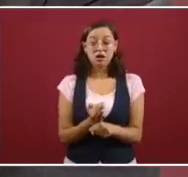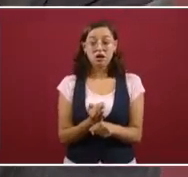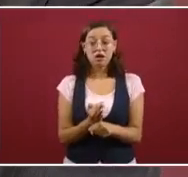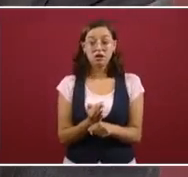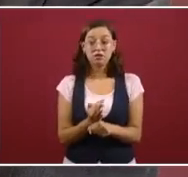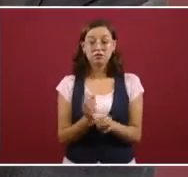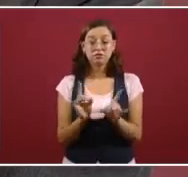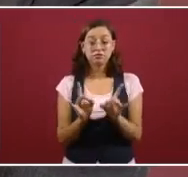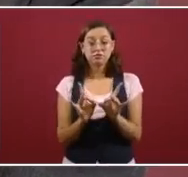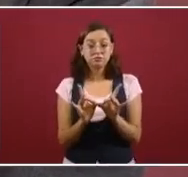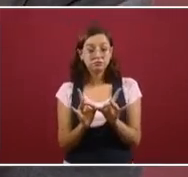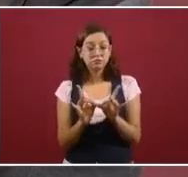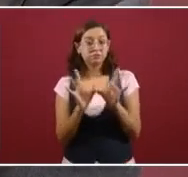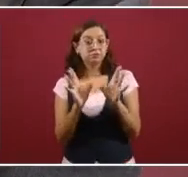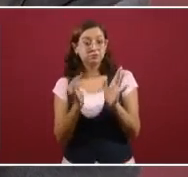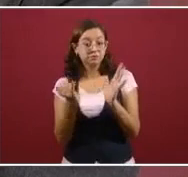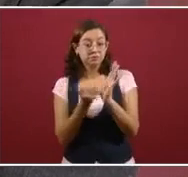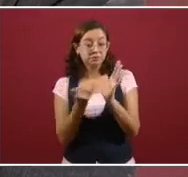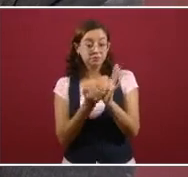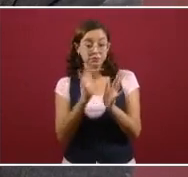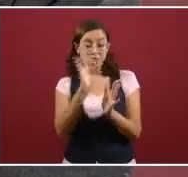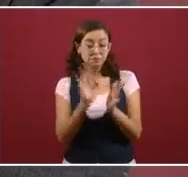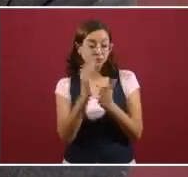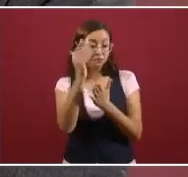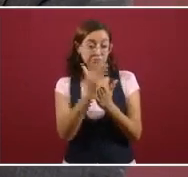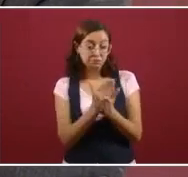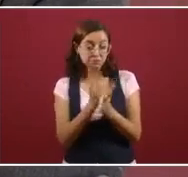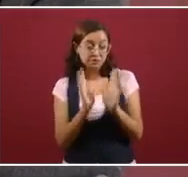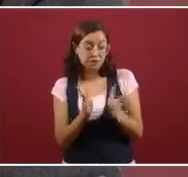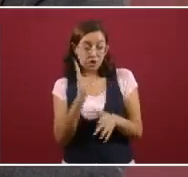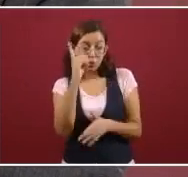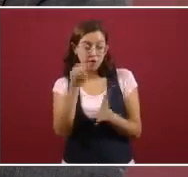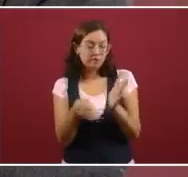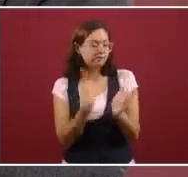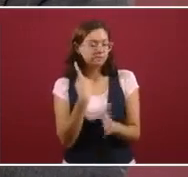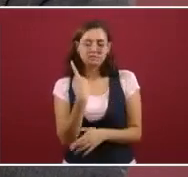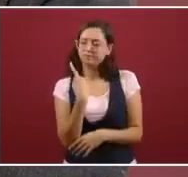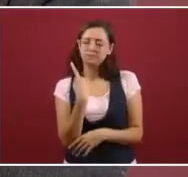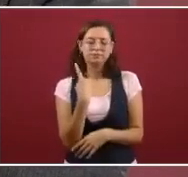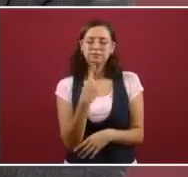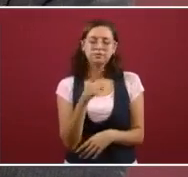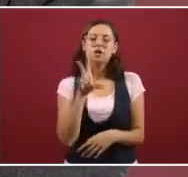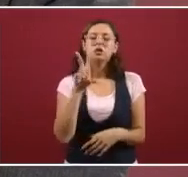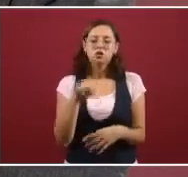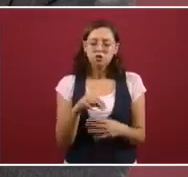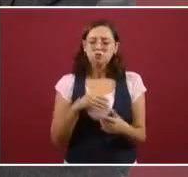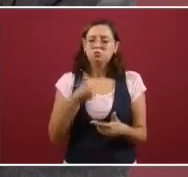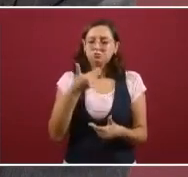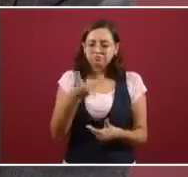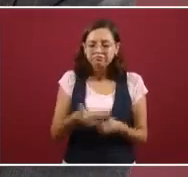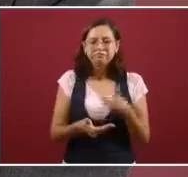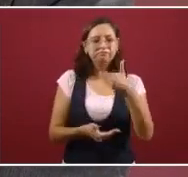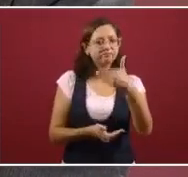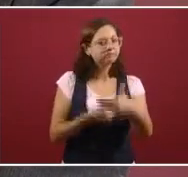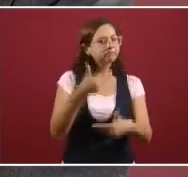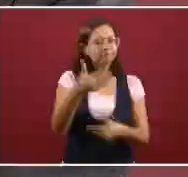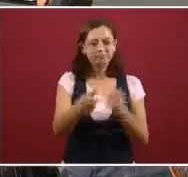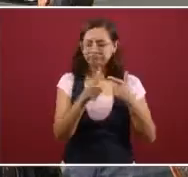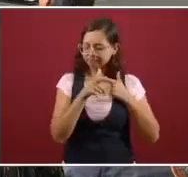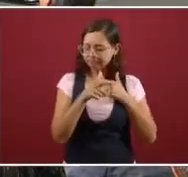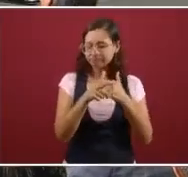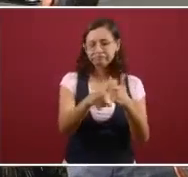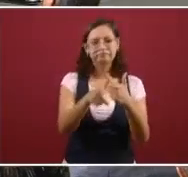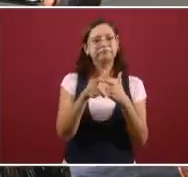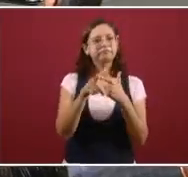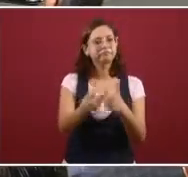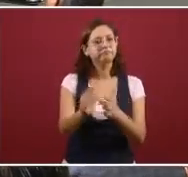hubo esta disminución, sino proyectar una disminución